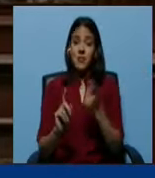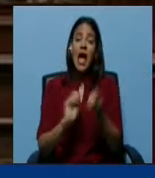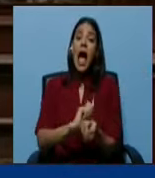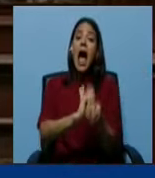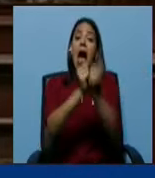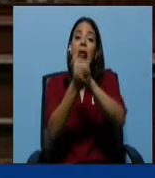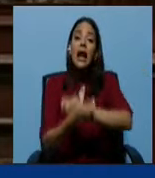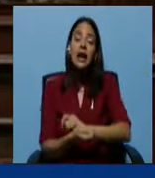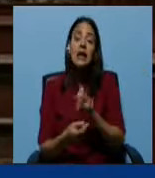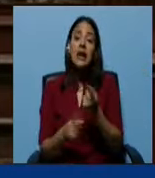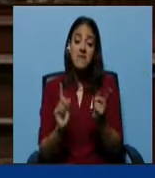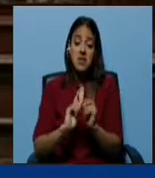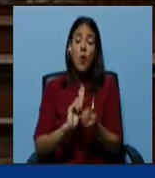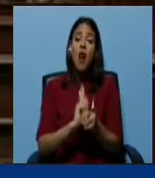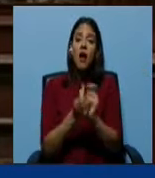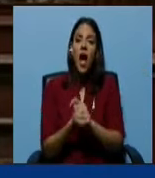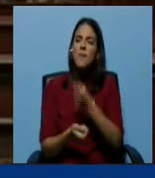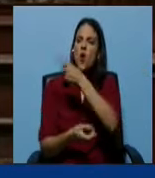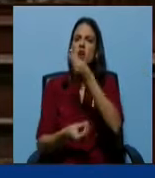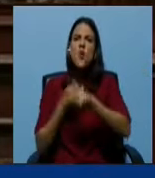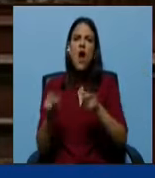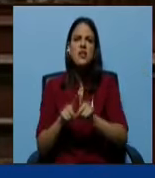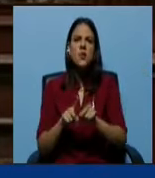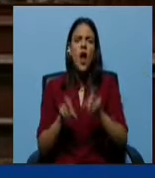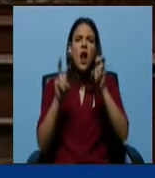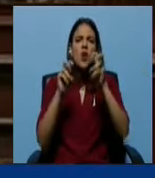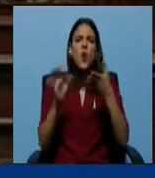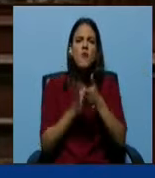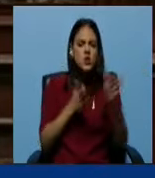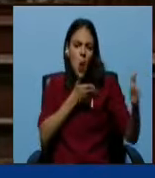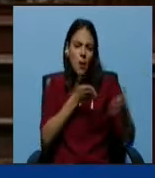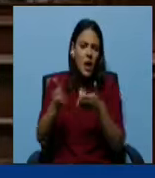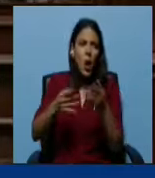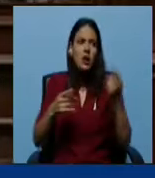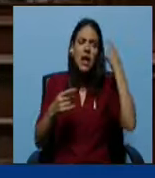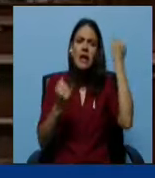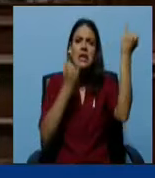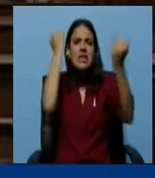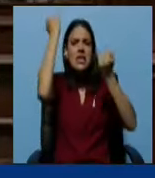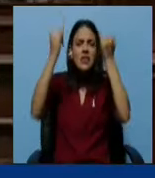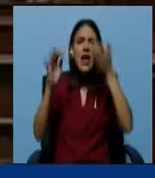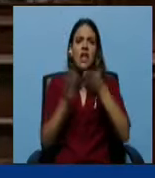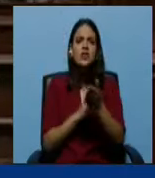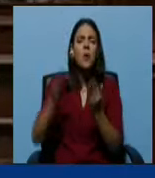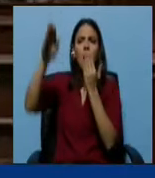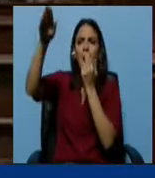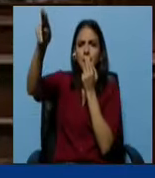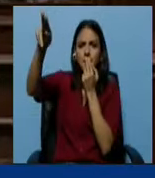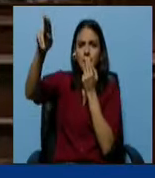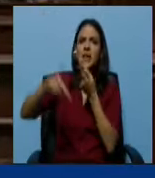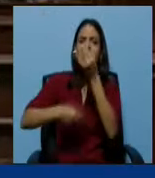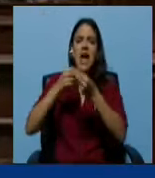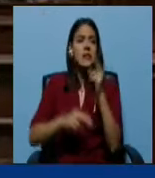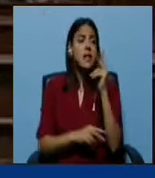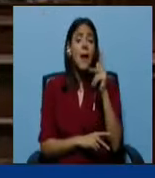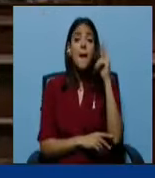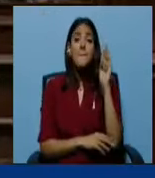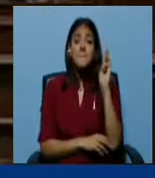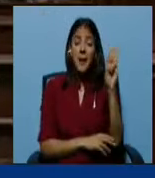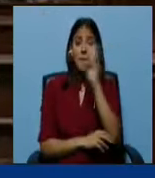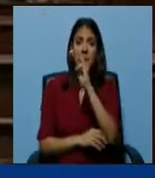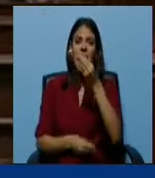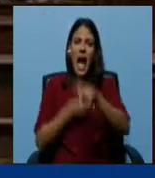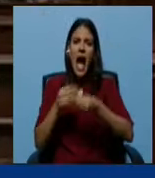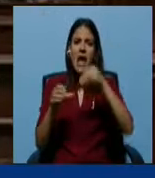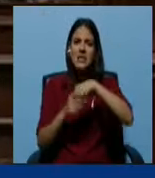Por el contrario, han surgido corrientes nazifascistas como Vox en España y el PP en España,